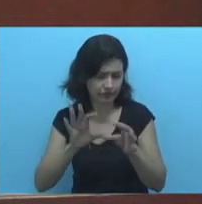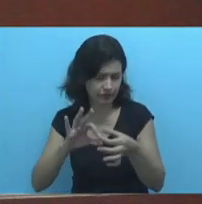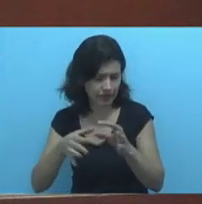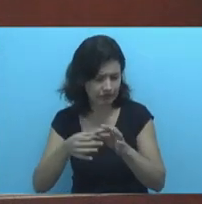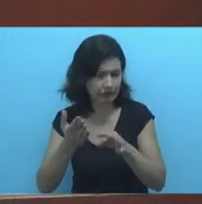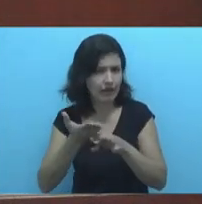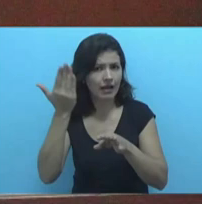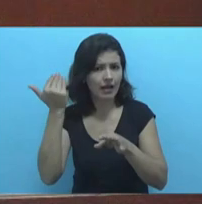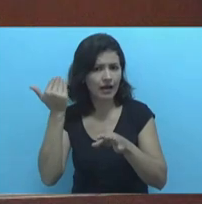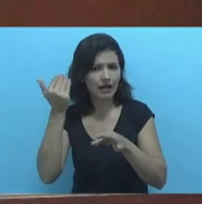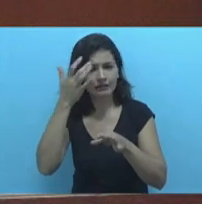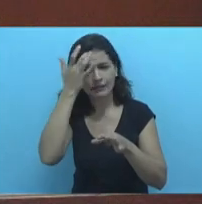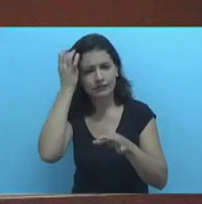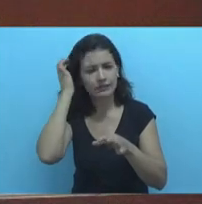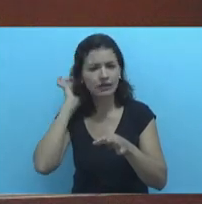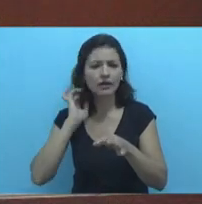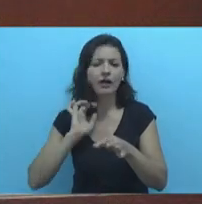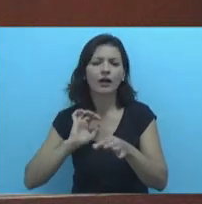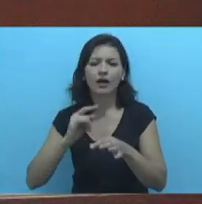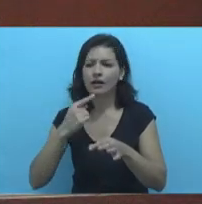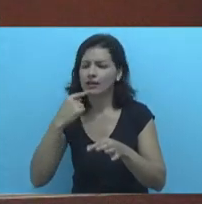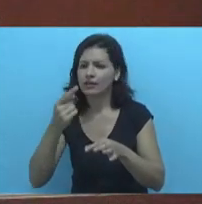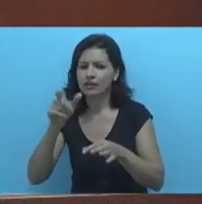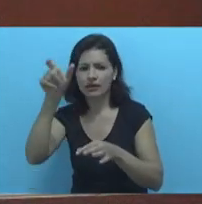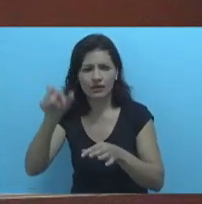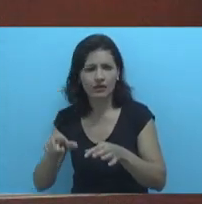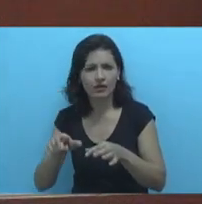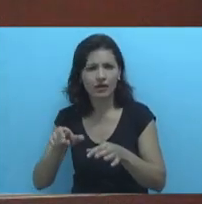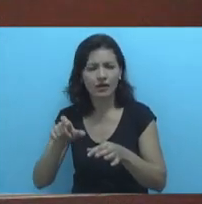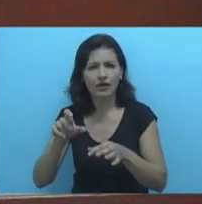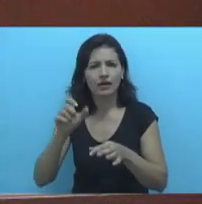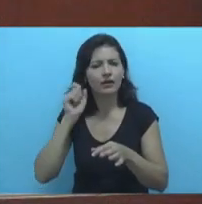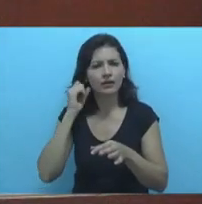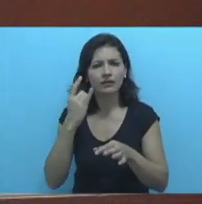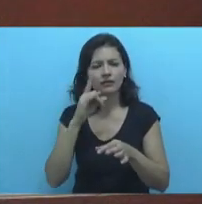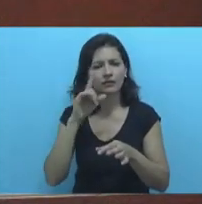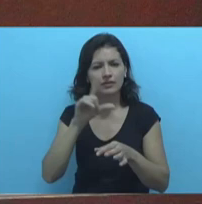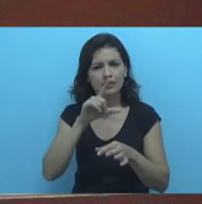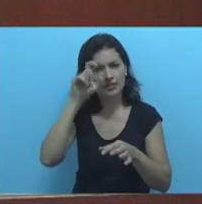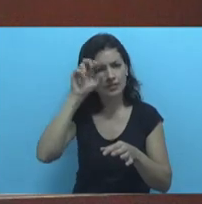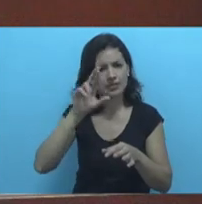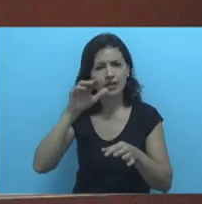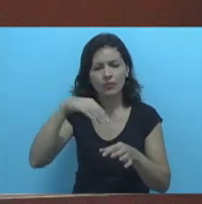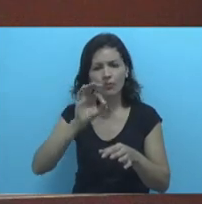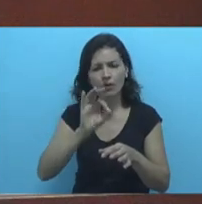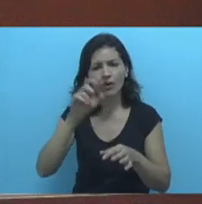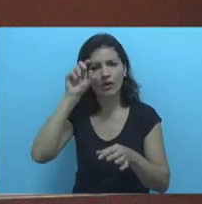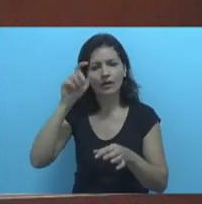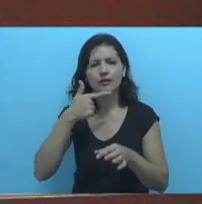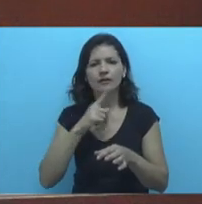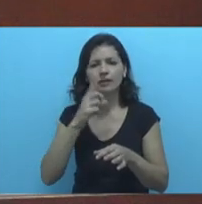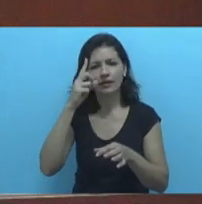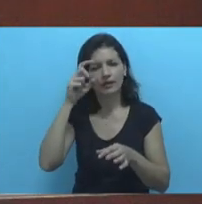a Guillermo Esteves Boero en el Salón de los Pasos Perdidos de la Cámara de Diputados de la Nación